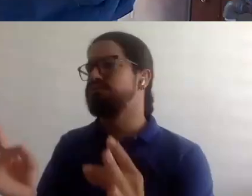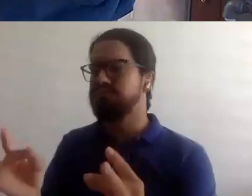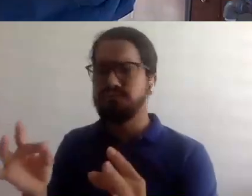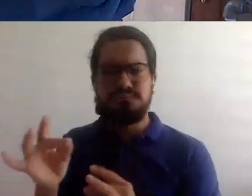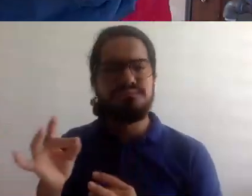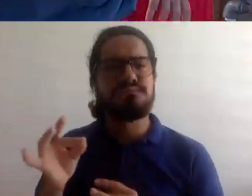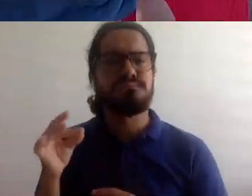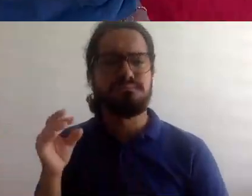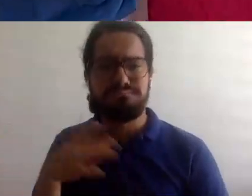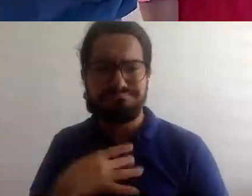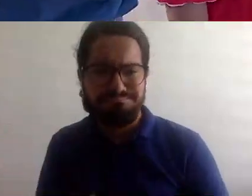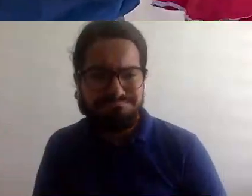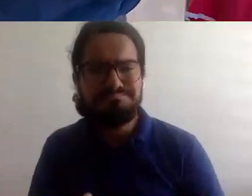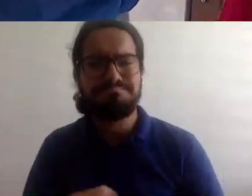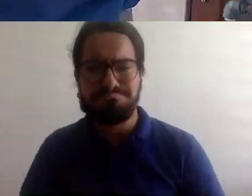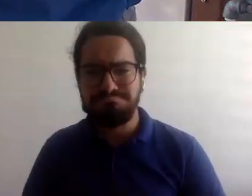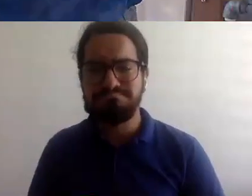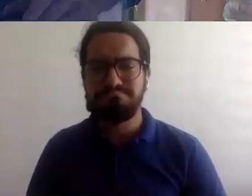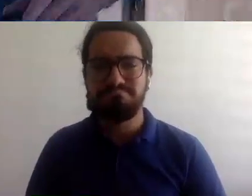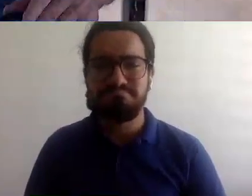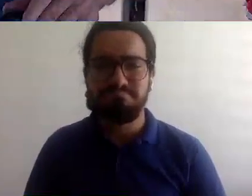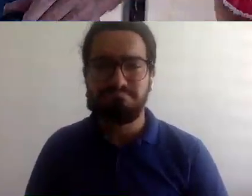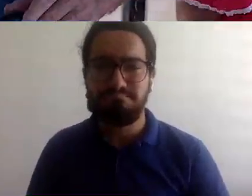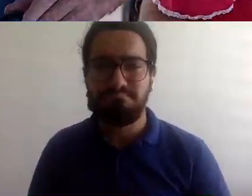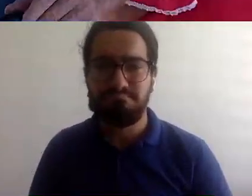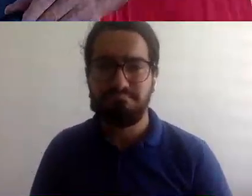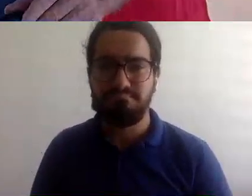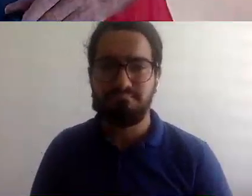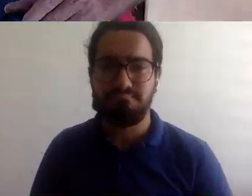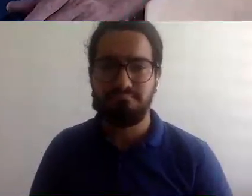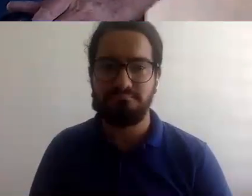¡Qué rico! Bueno, ¿no?